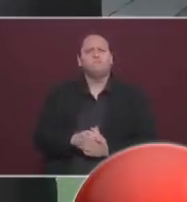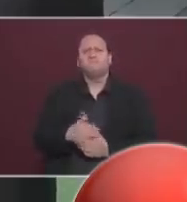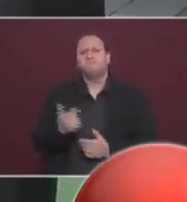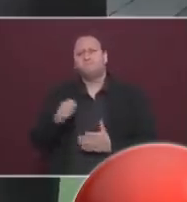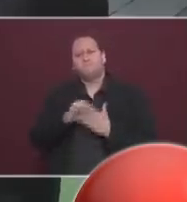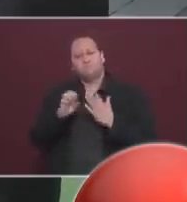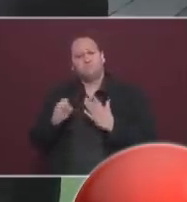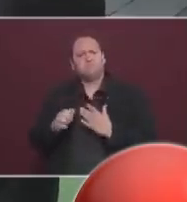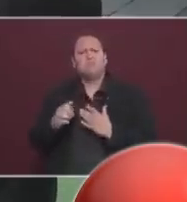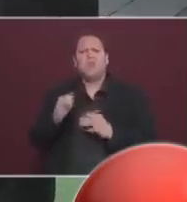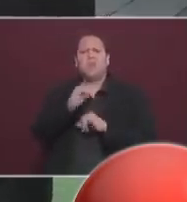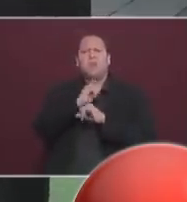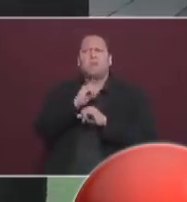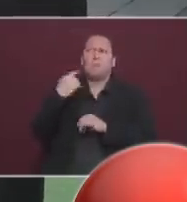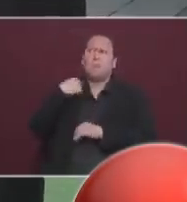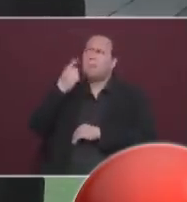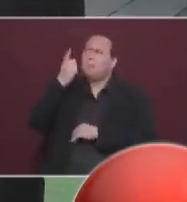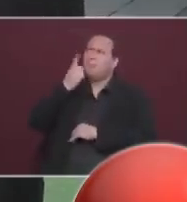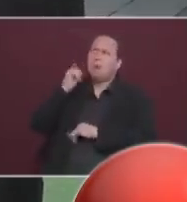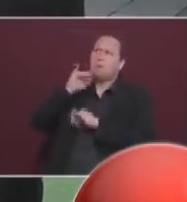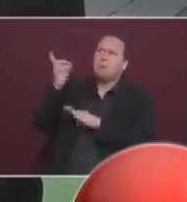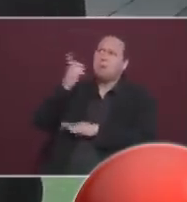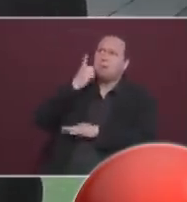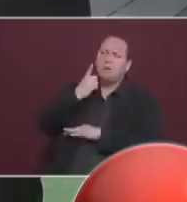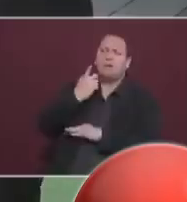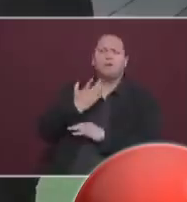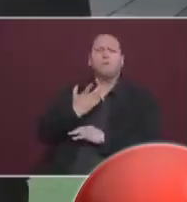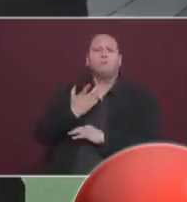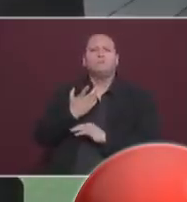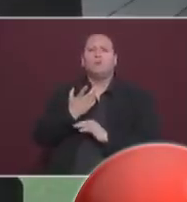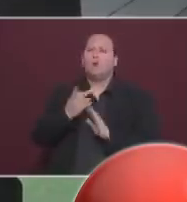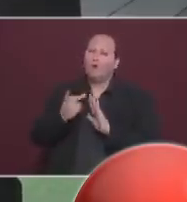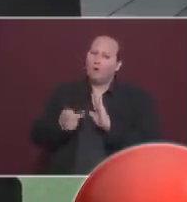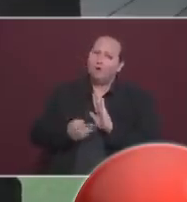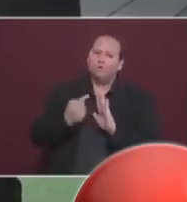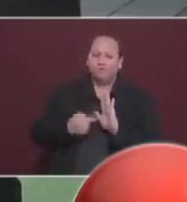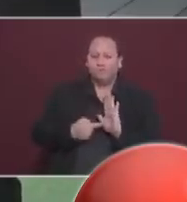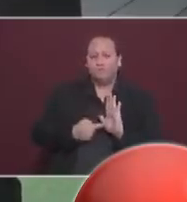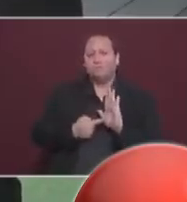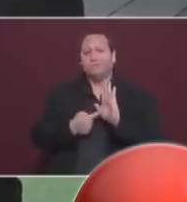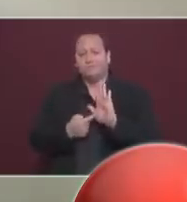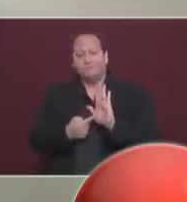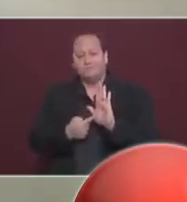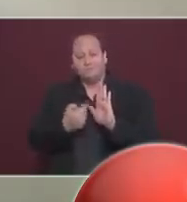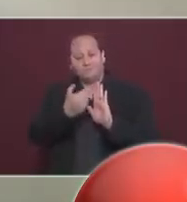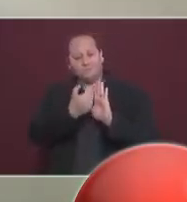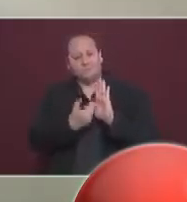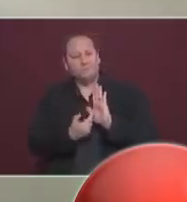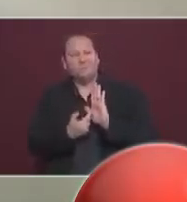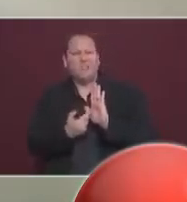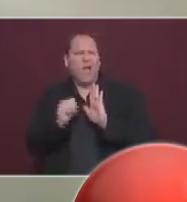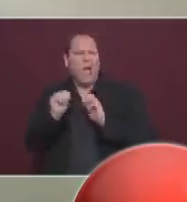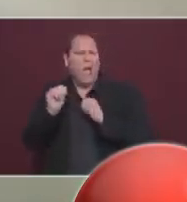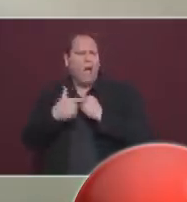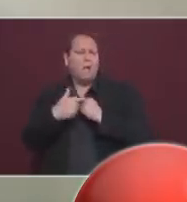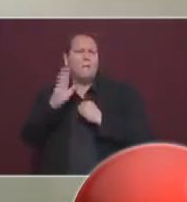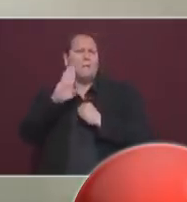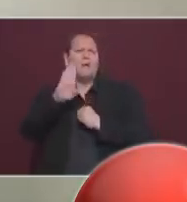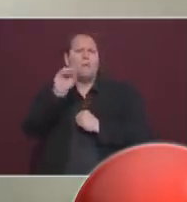tengo la información de que se publicó una especie de